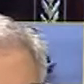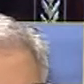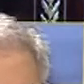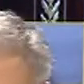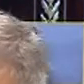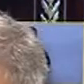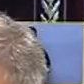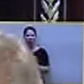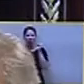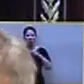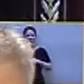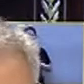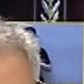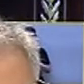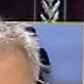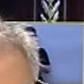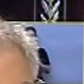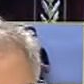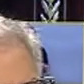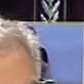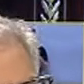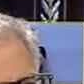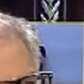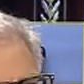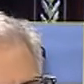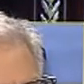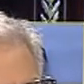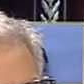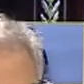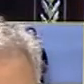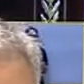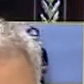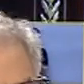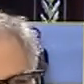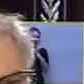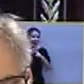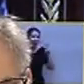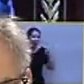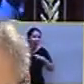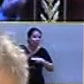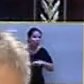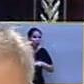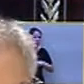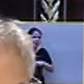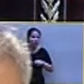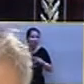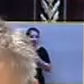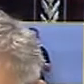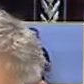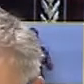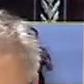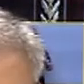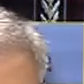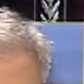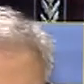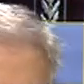debate que el país que lleve en vigo país situarnos en toda esa hora ni a popular un parlamento y poner atención poner o foco